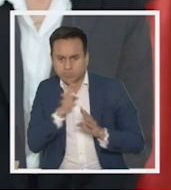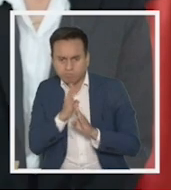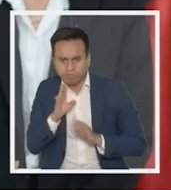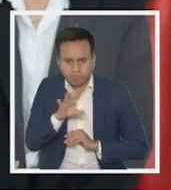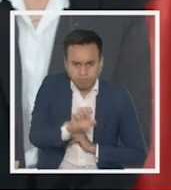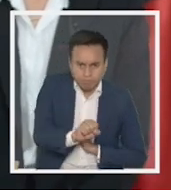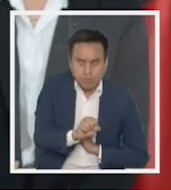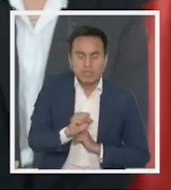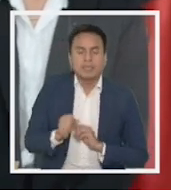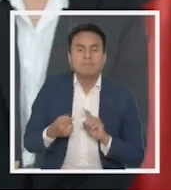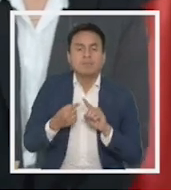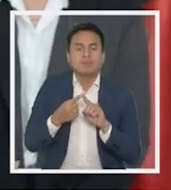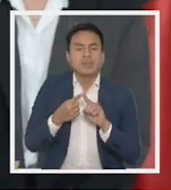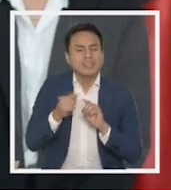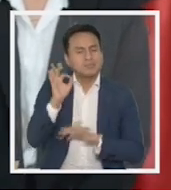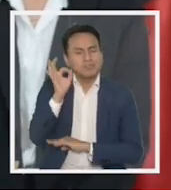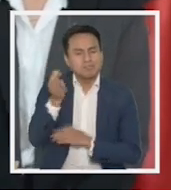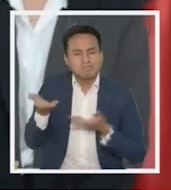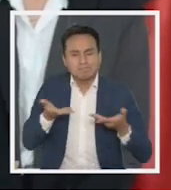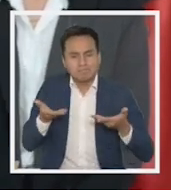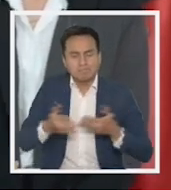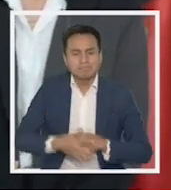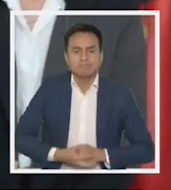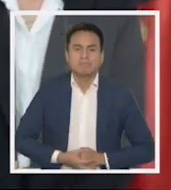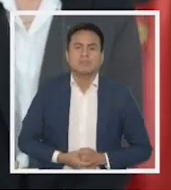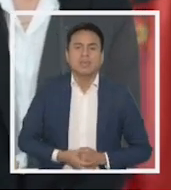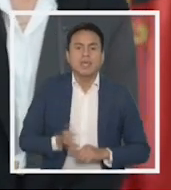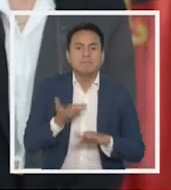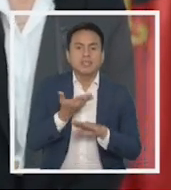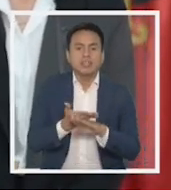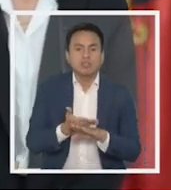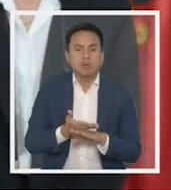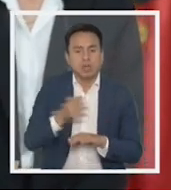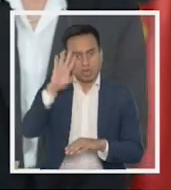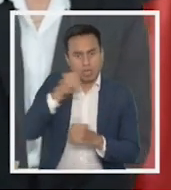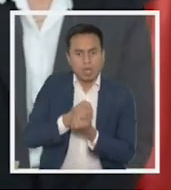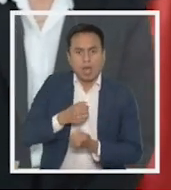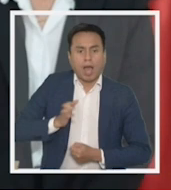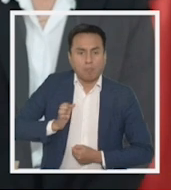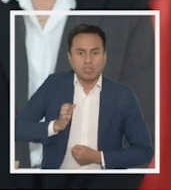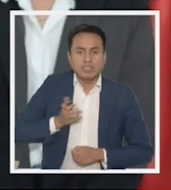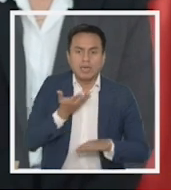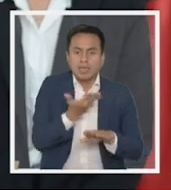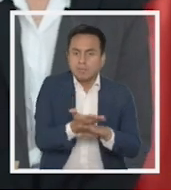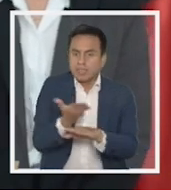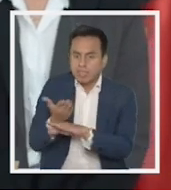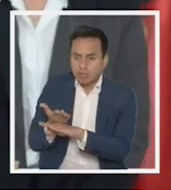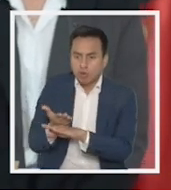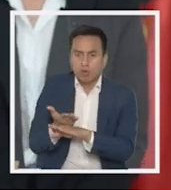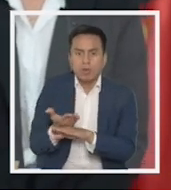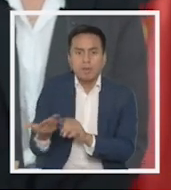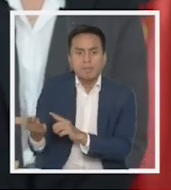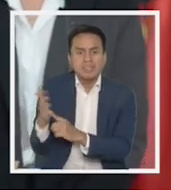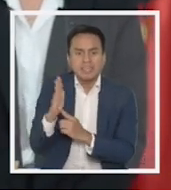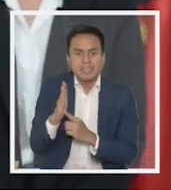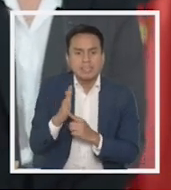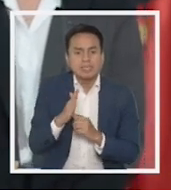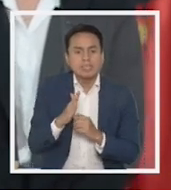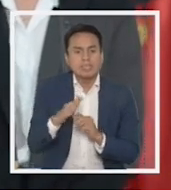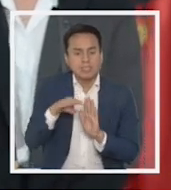pedido a las policías que presenten e implementen a la brevedad un plan